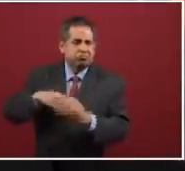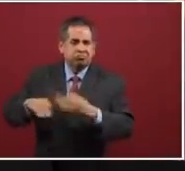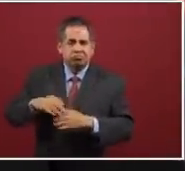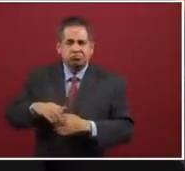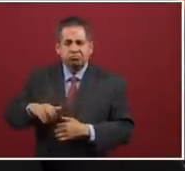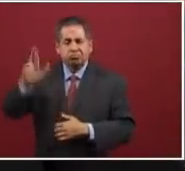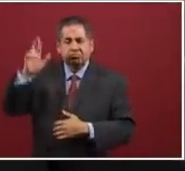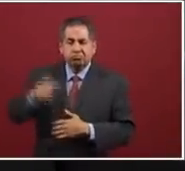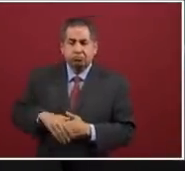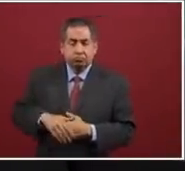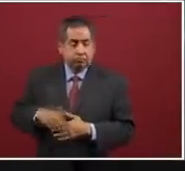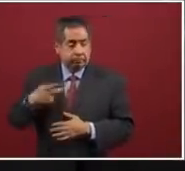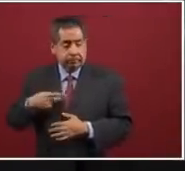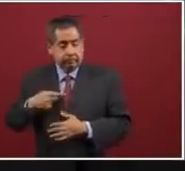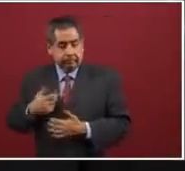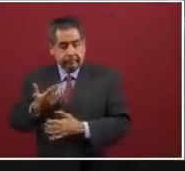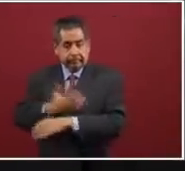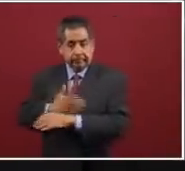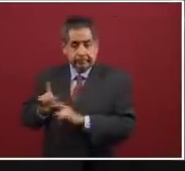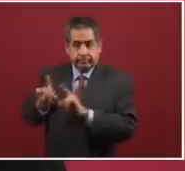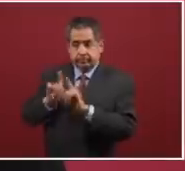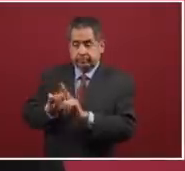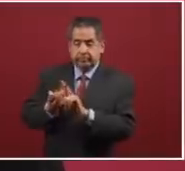Una gente que me acompañó,